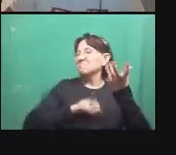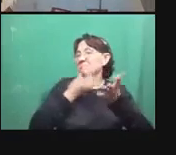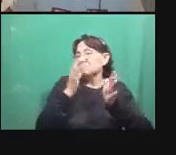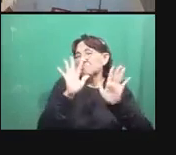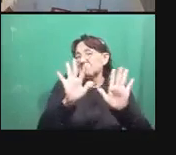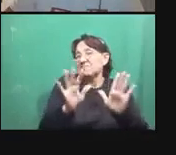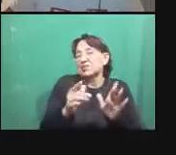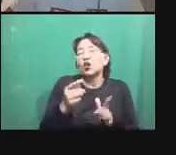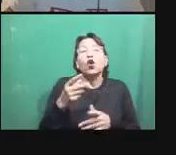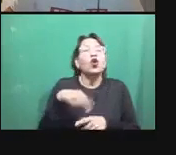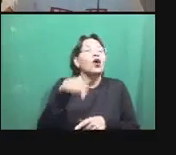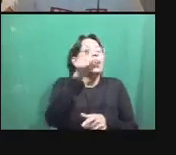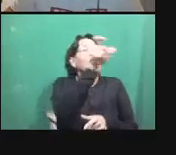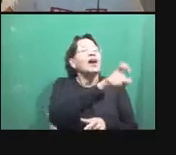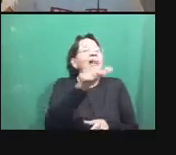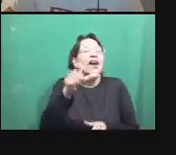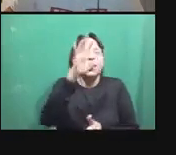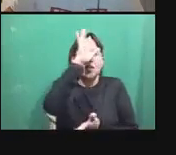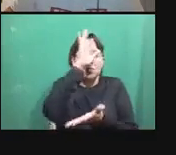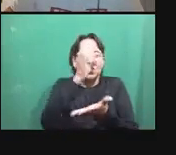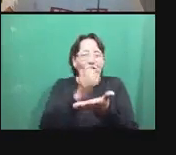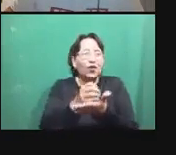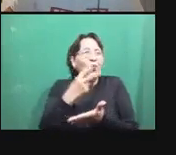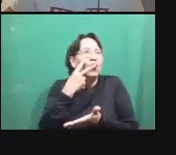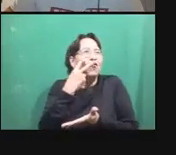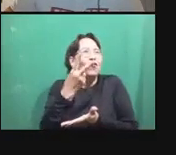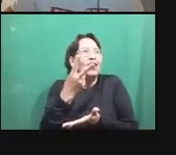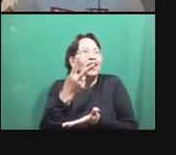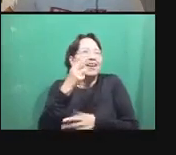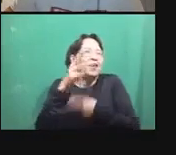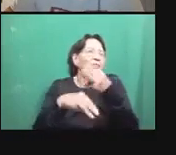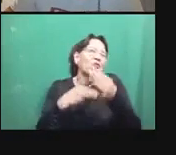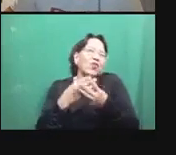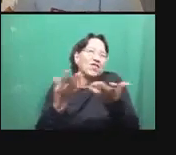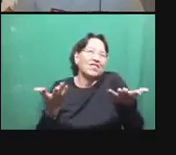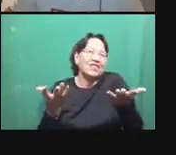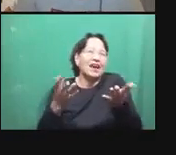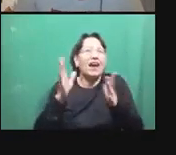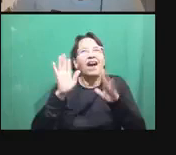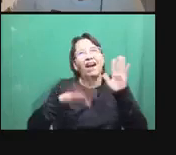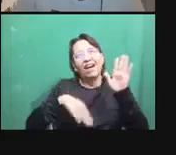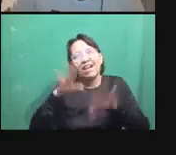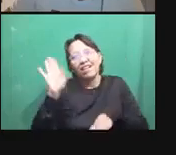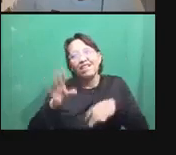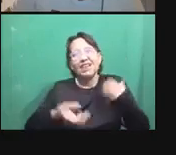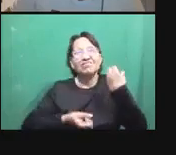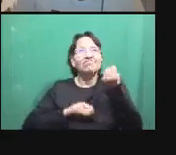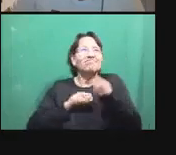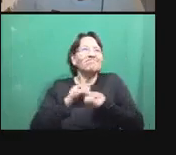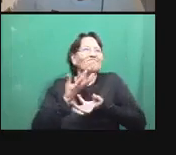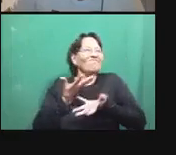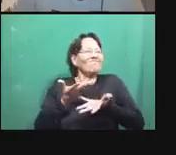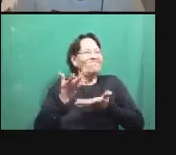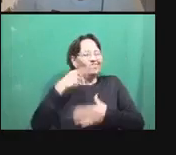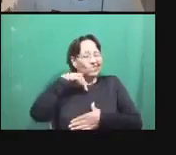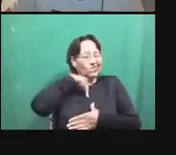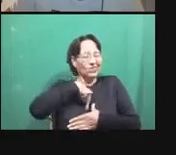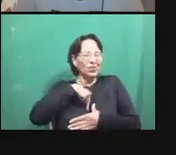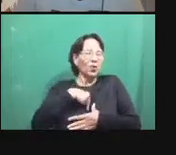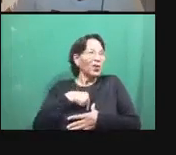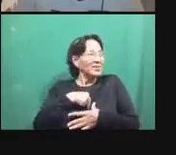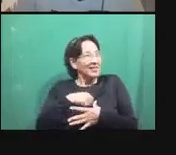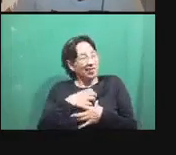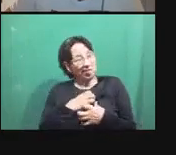ver el mundo desde el punto de vista de la persona que lo traza. Expresa muchas veces ese profundo resentimiento